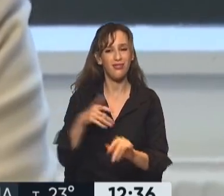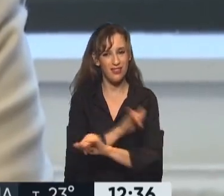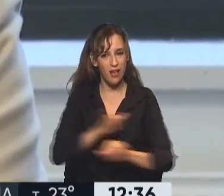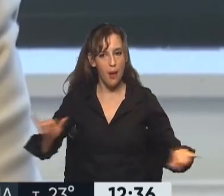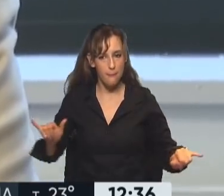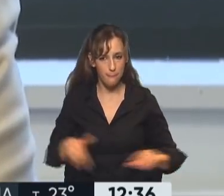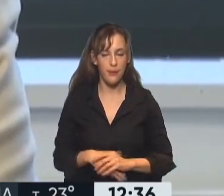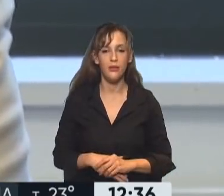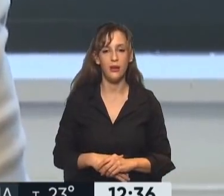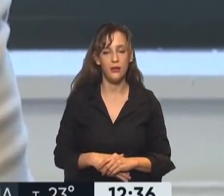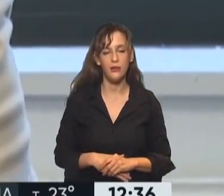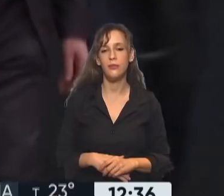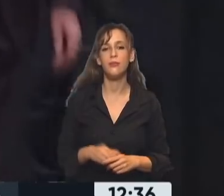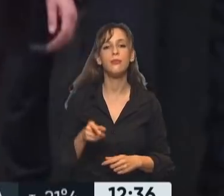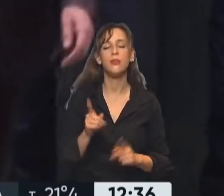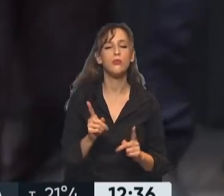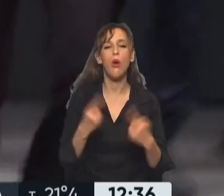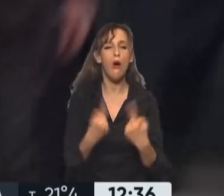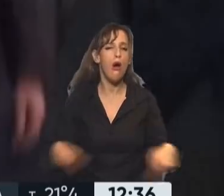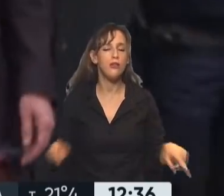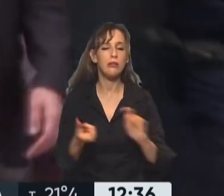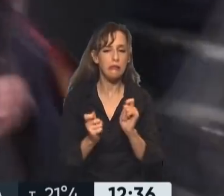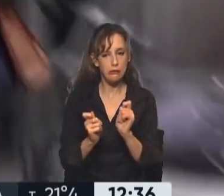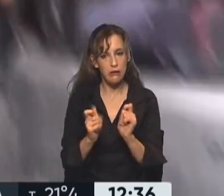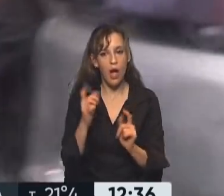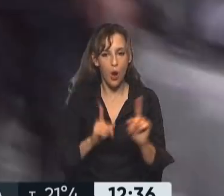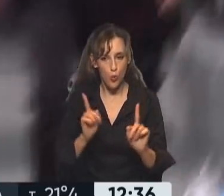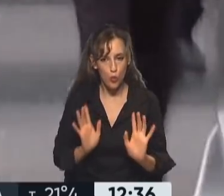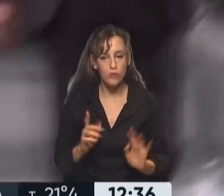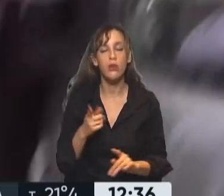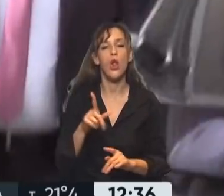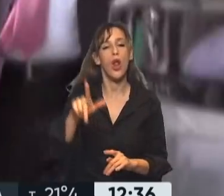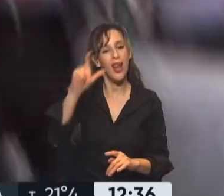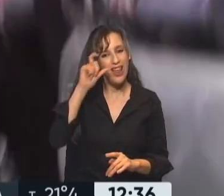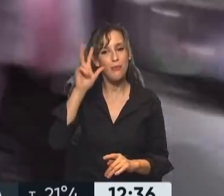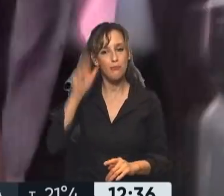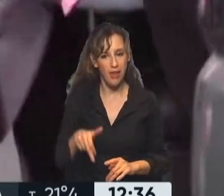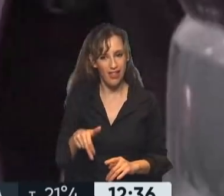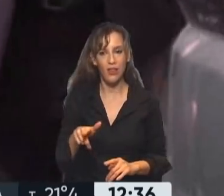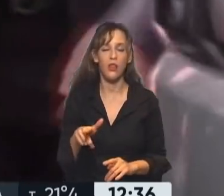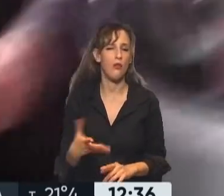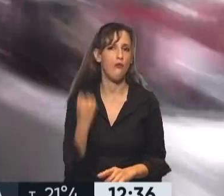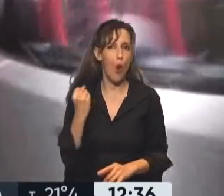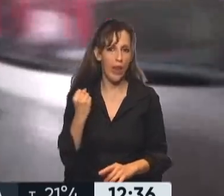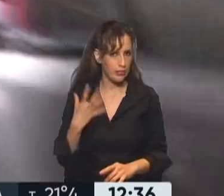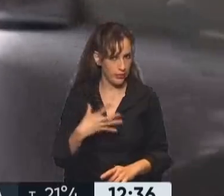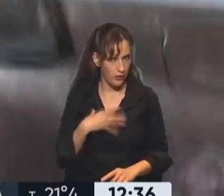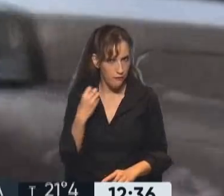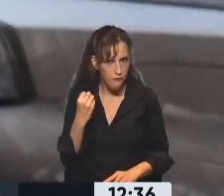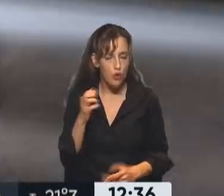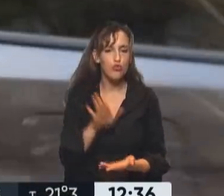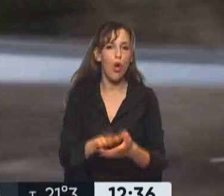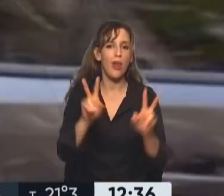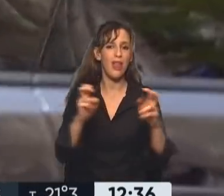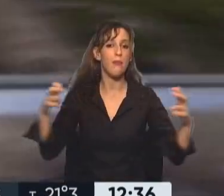vez, algunas cosas cambiaron. Le Pen, aunque no resignó del todo sus banderas ultranacionalistas en temas como la